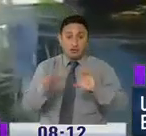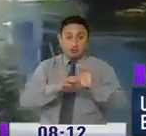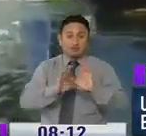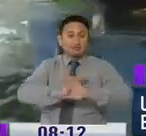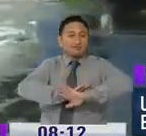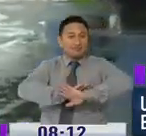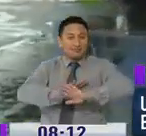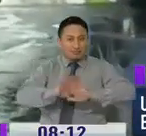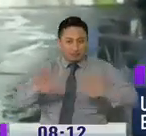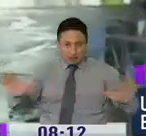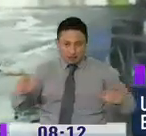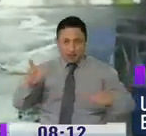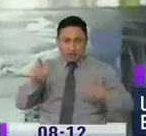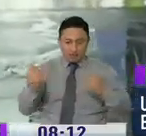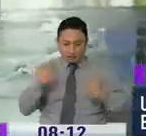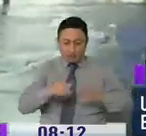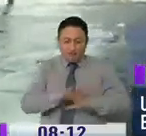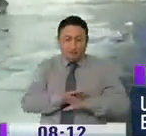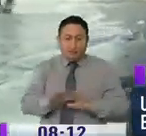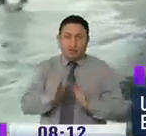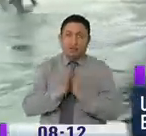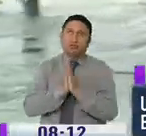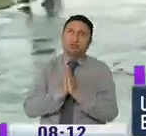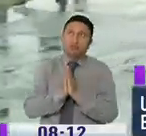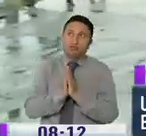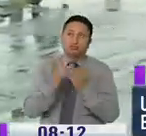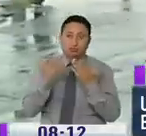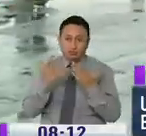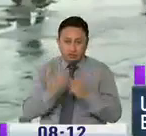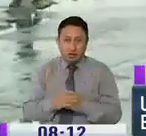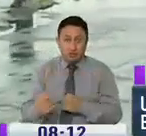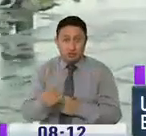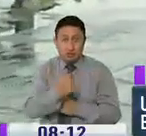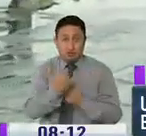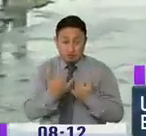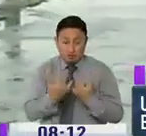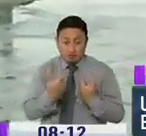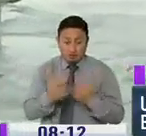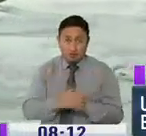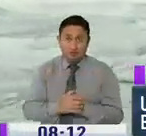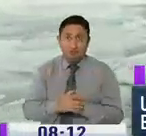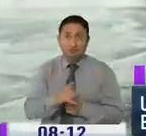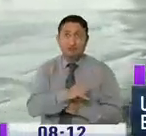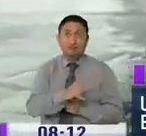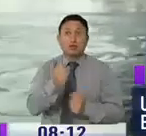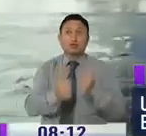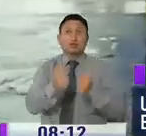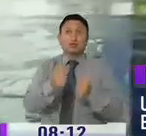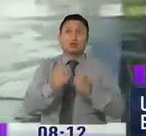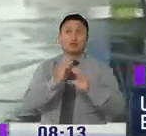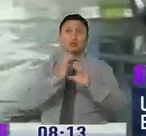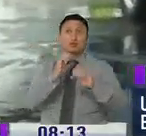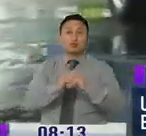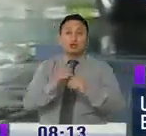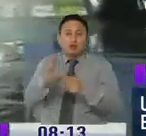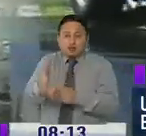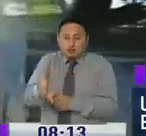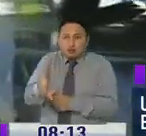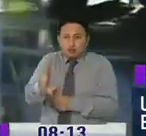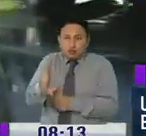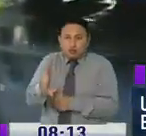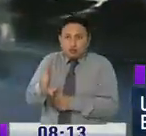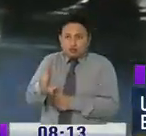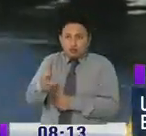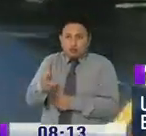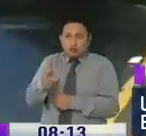que no hay víctimas, menos mal, de este accidente. Que ustedes pueden ver en estos momentos cómo el vehículo ya está tratando de salir de